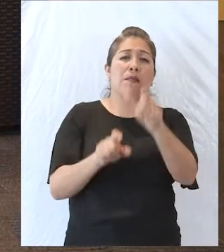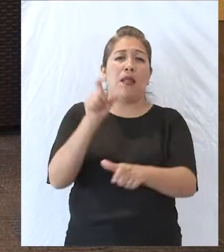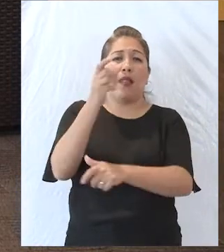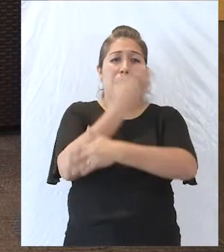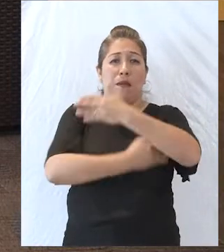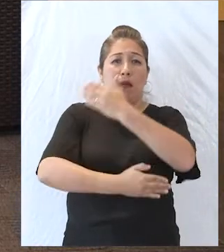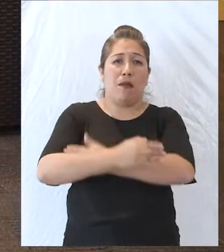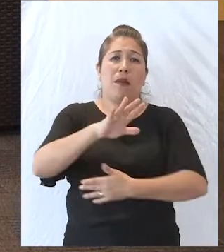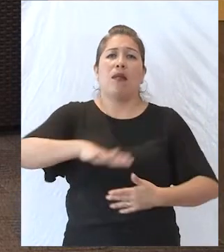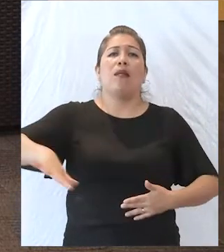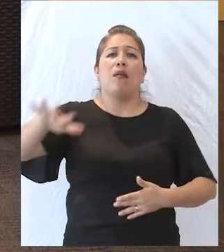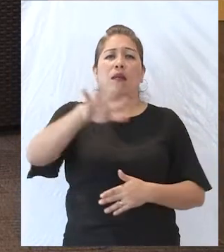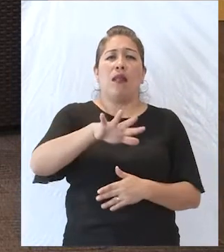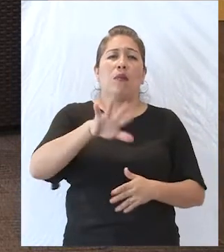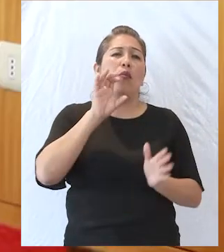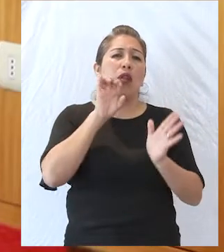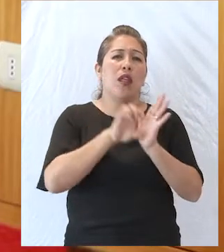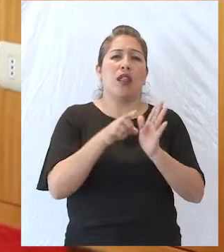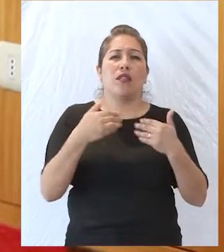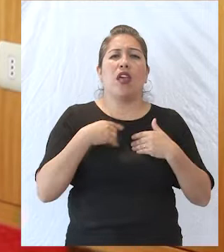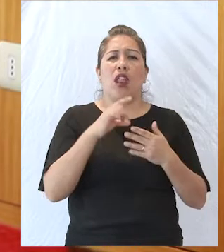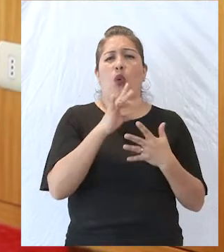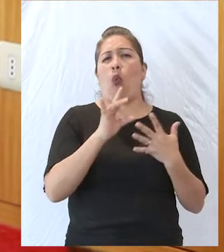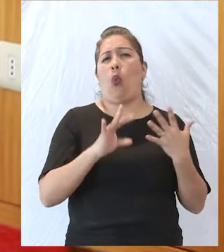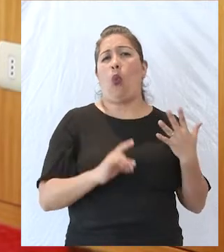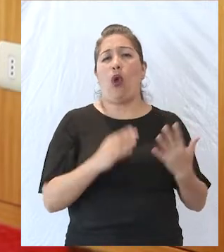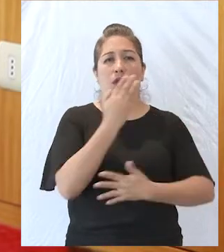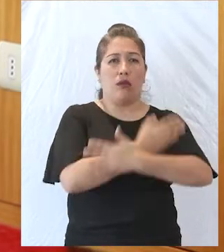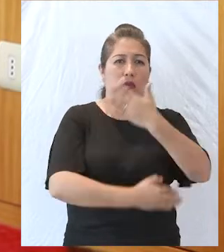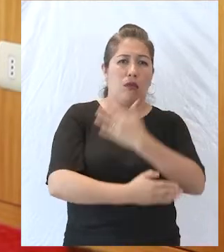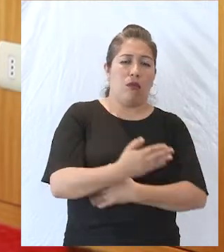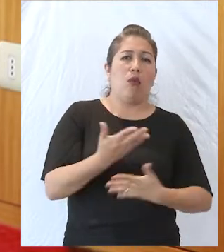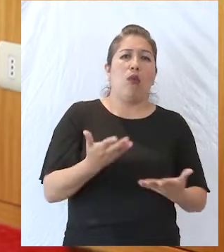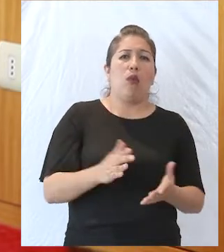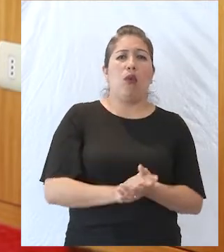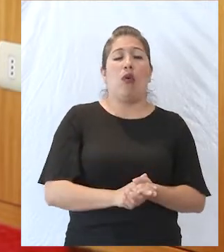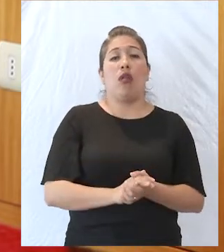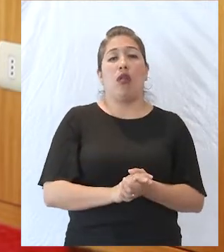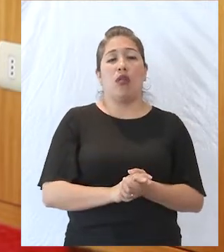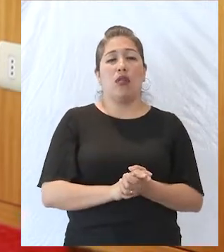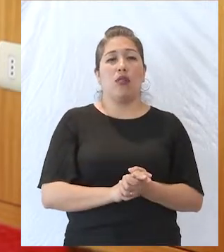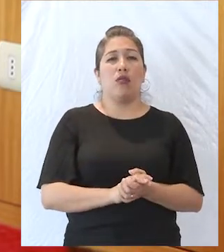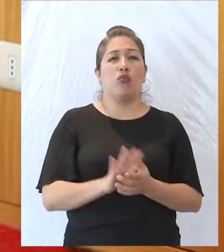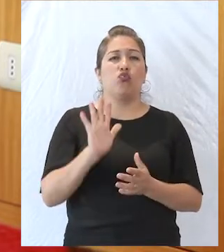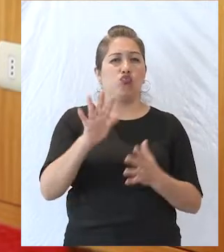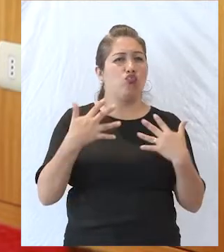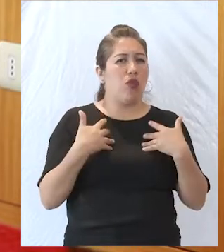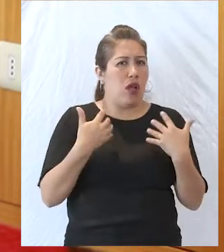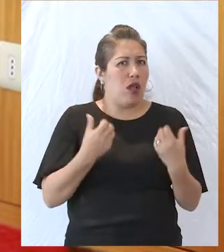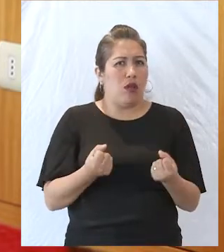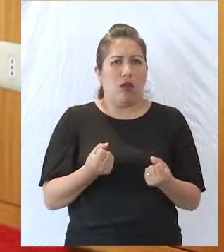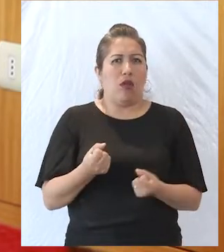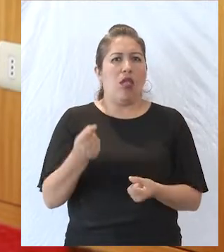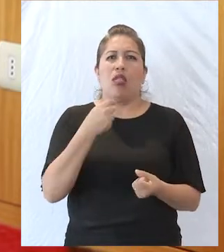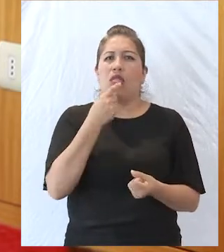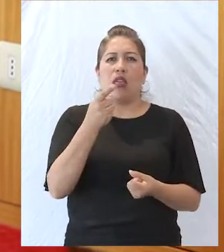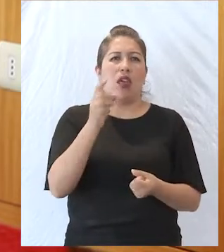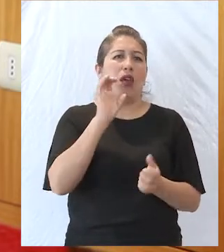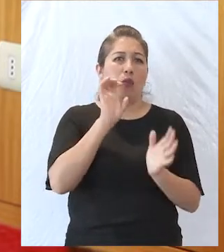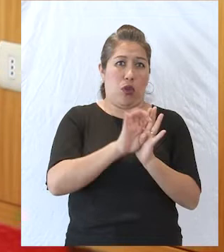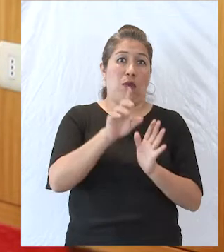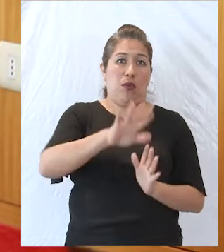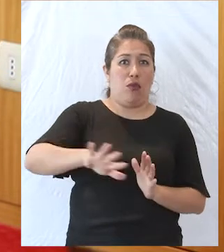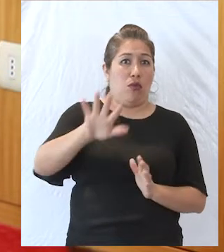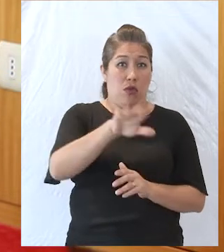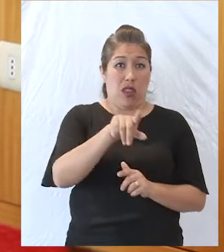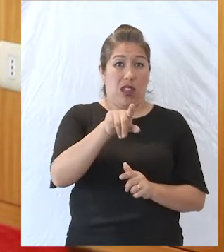tienen discapacidad múltiple o discapacidad total, como habla la Organización Mundial de la Salud? En el sentido de esas personas que